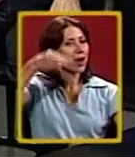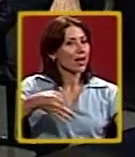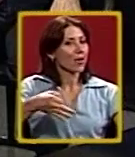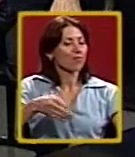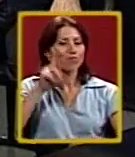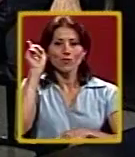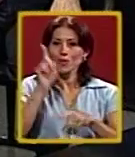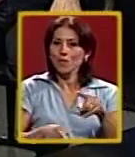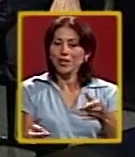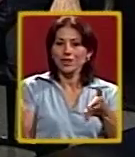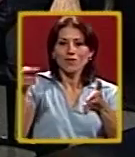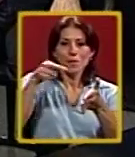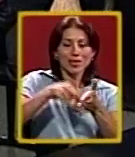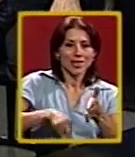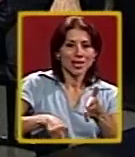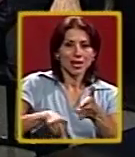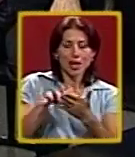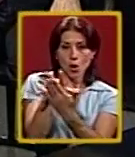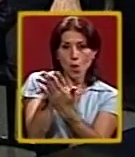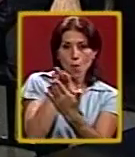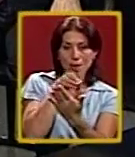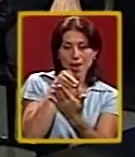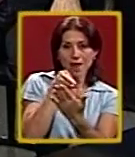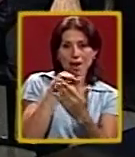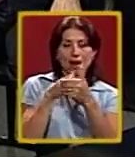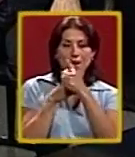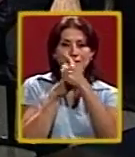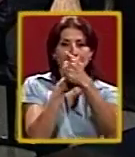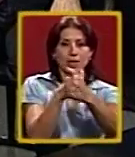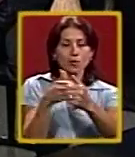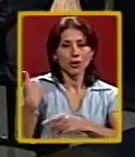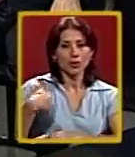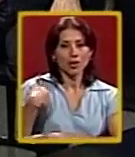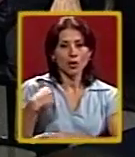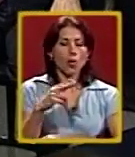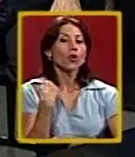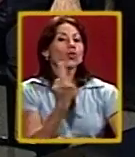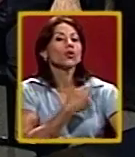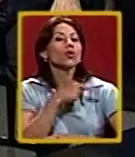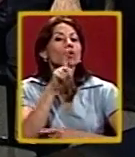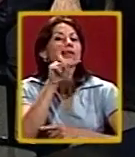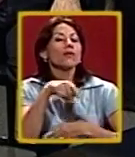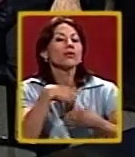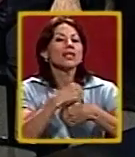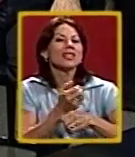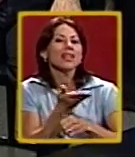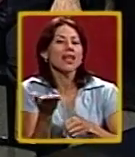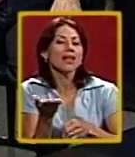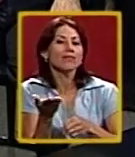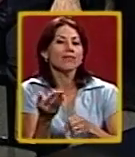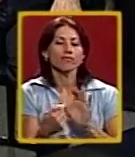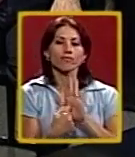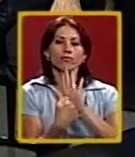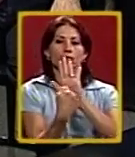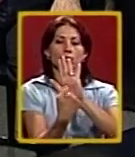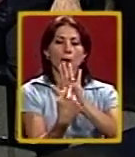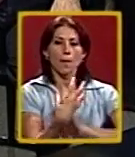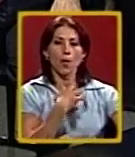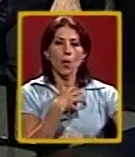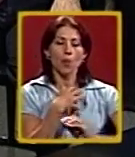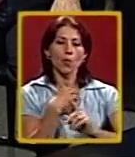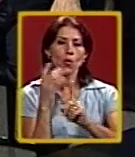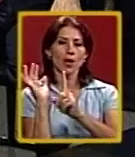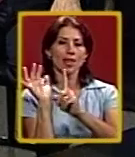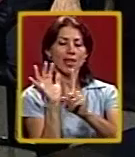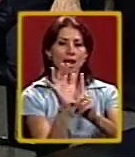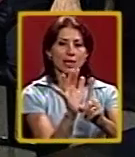un liderazgo masculino en las mujeres. Lo que debemos repetir es nuestro propio liderazgo, que yo así lo